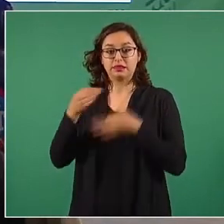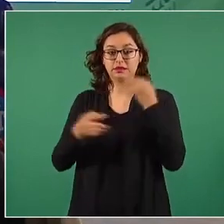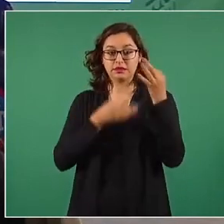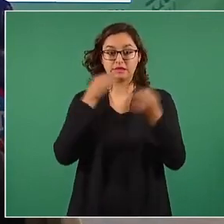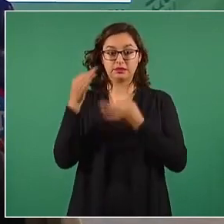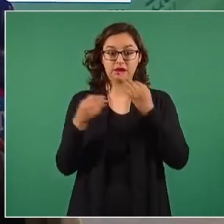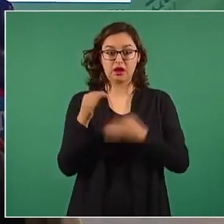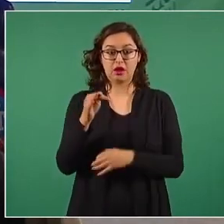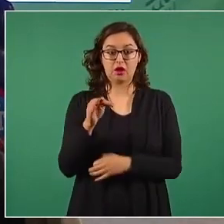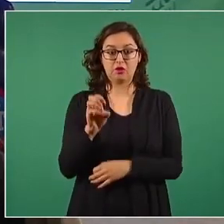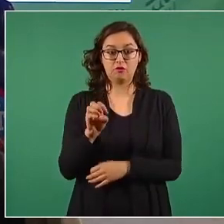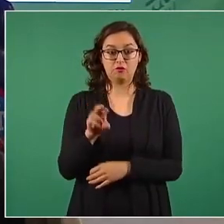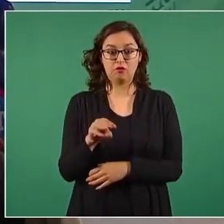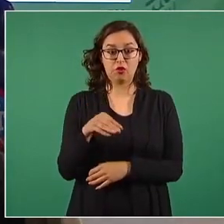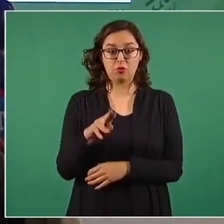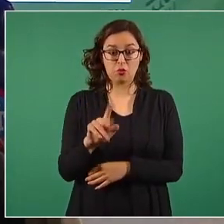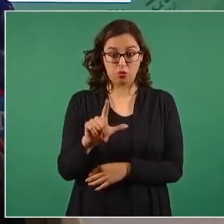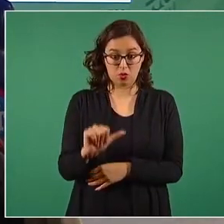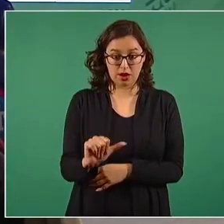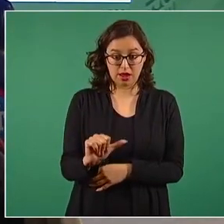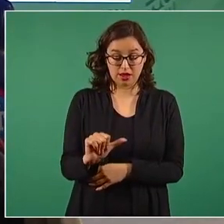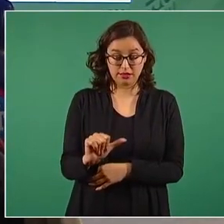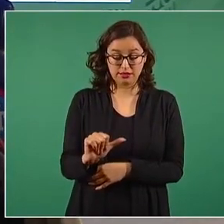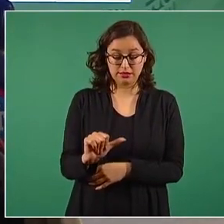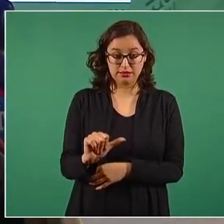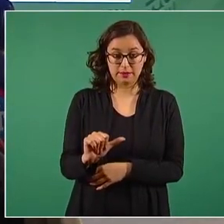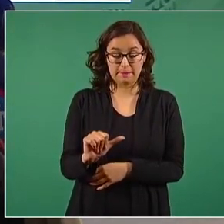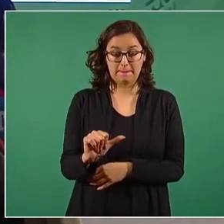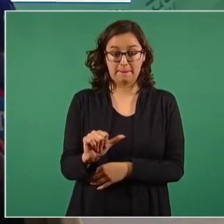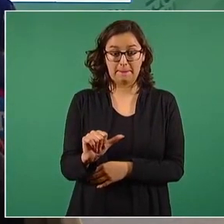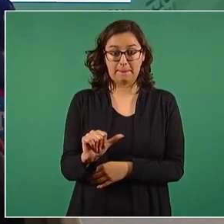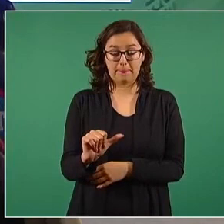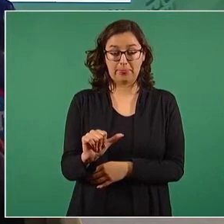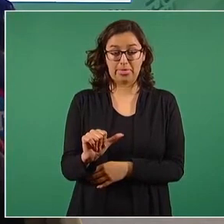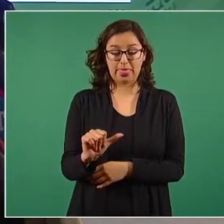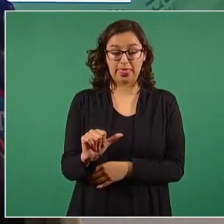Esta es Fórmula, ¿no? Radio Fórmula.